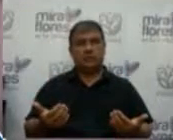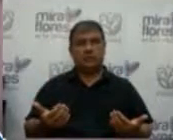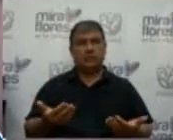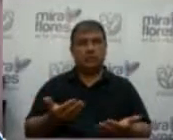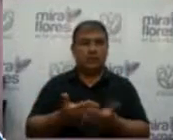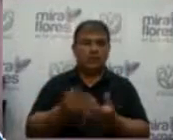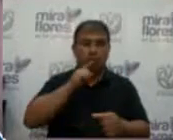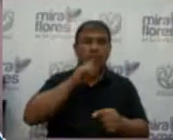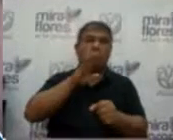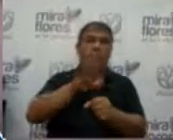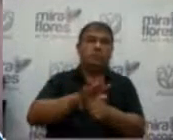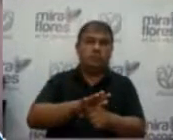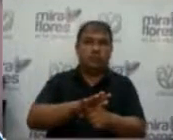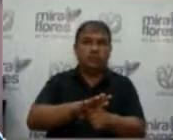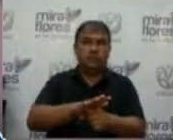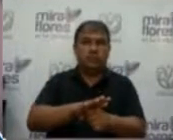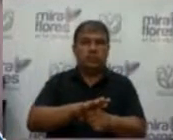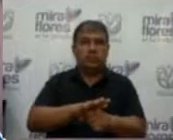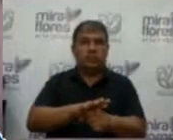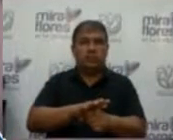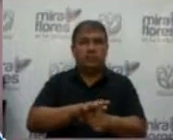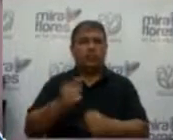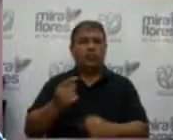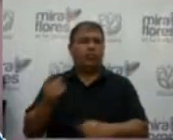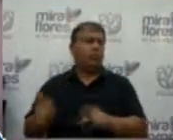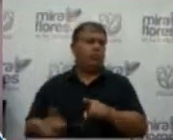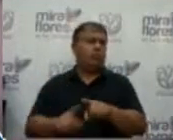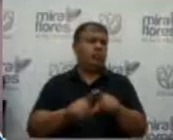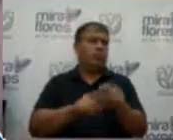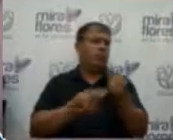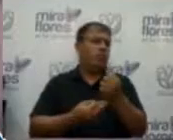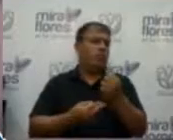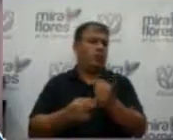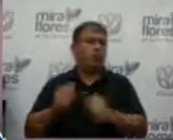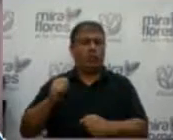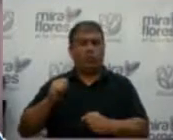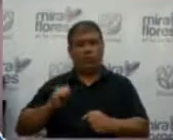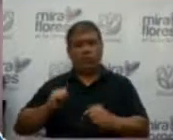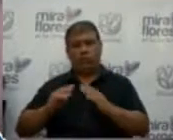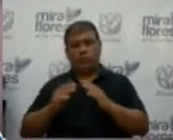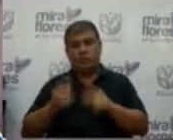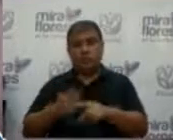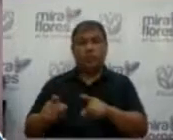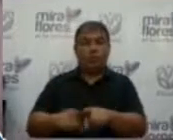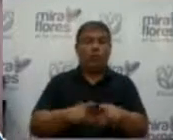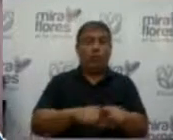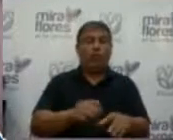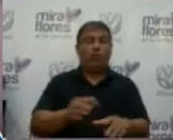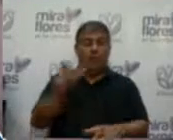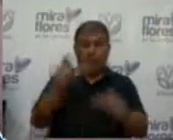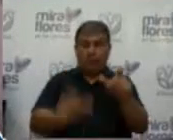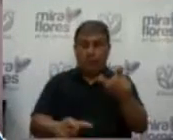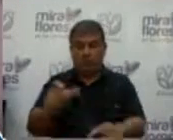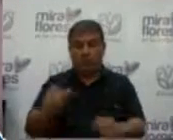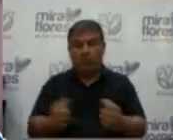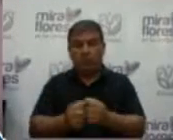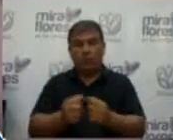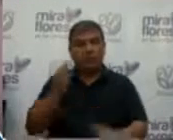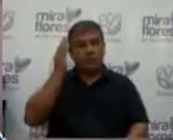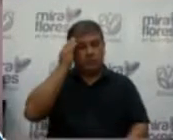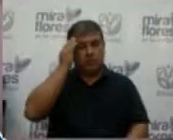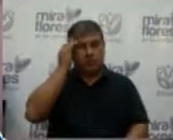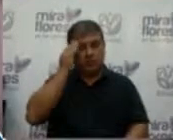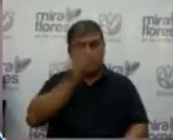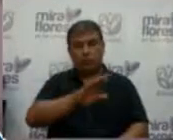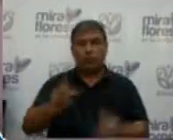un compromiso, no como regidores, no como consejos, sino como ciudadanos, pero que con el conocimiento que tienen